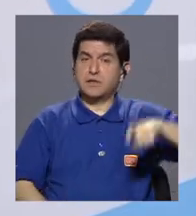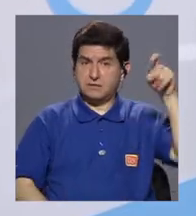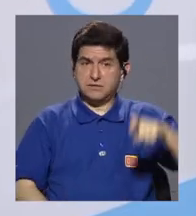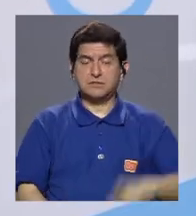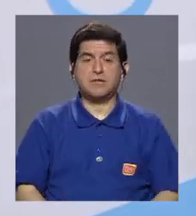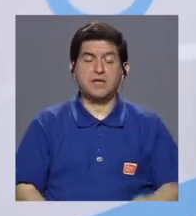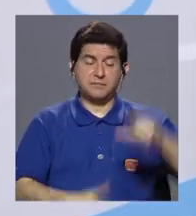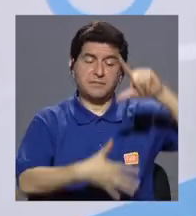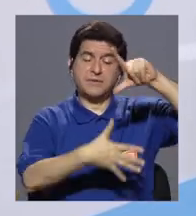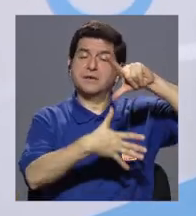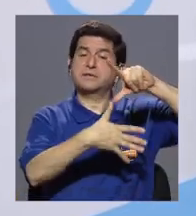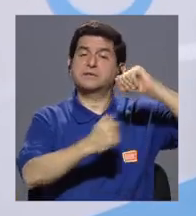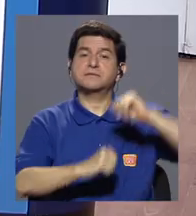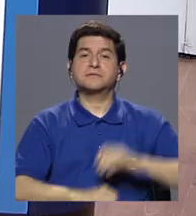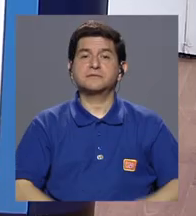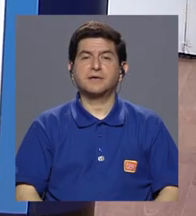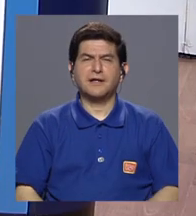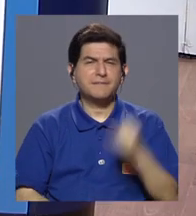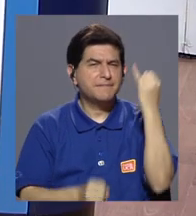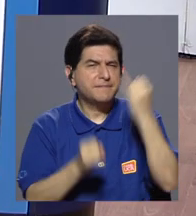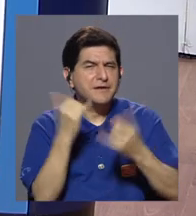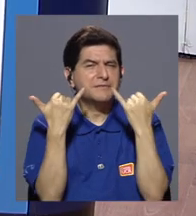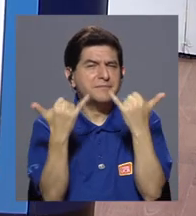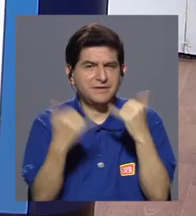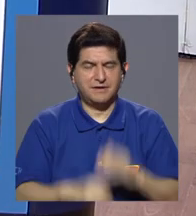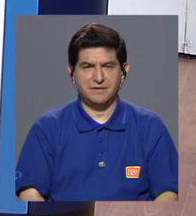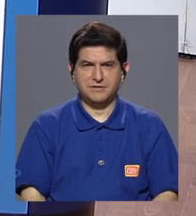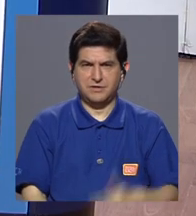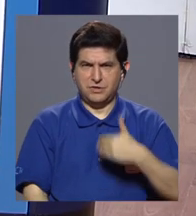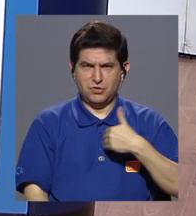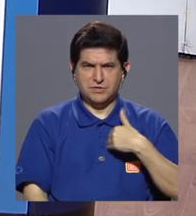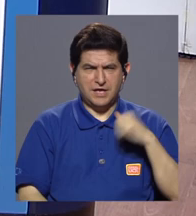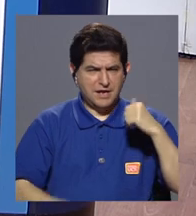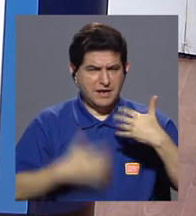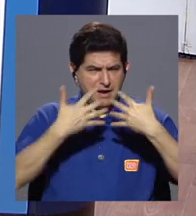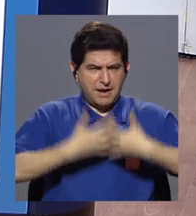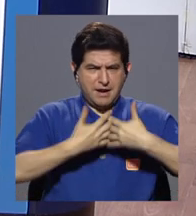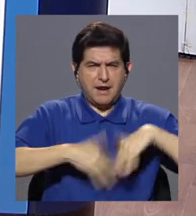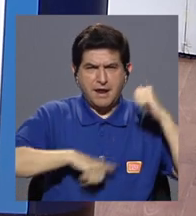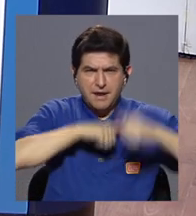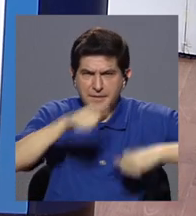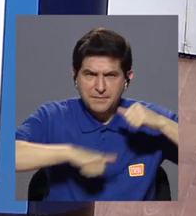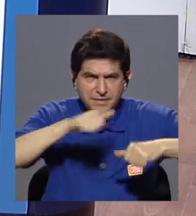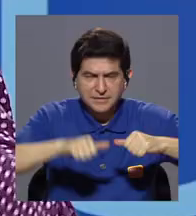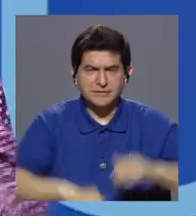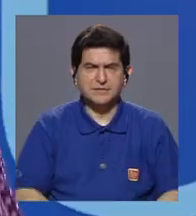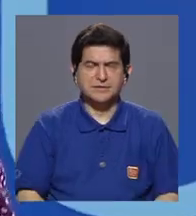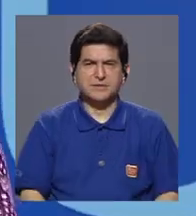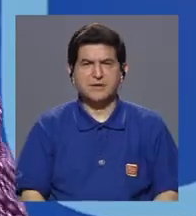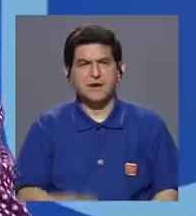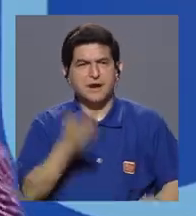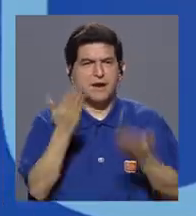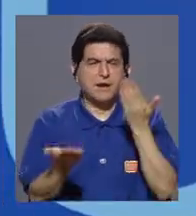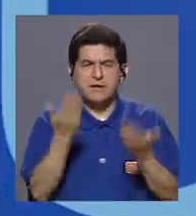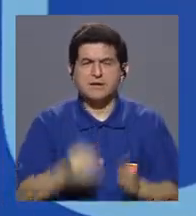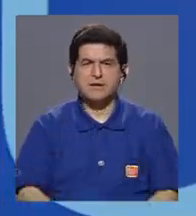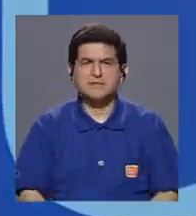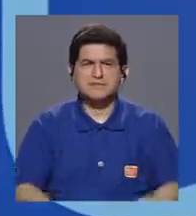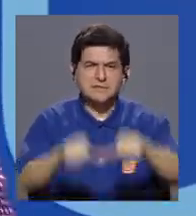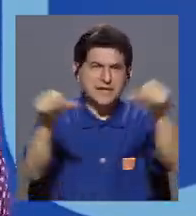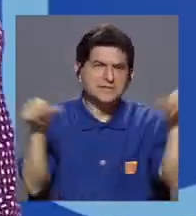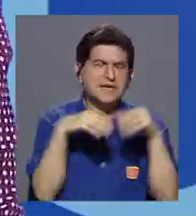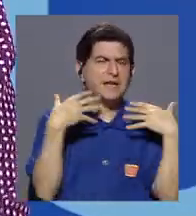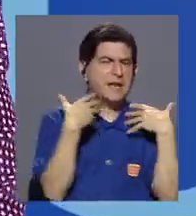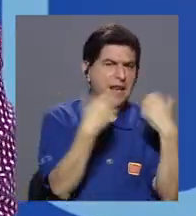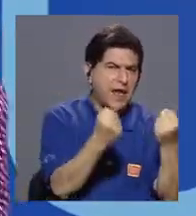y en latinoamérica para terminar don luís tenemos emprendimientos como aquellos que abarcan el